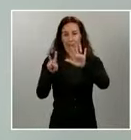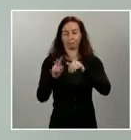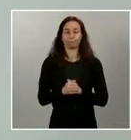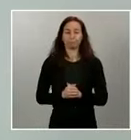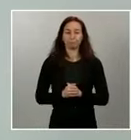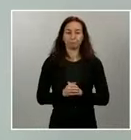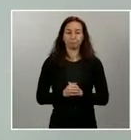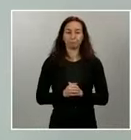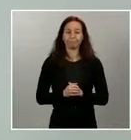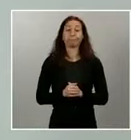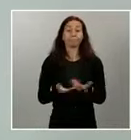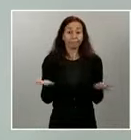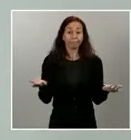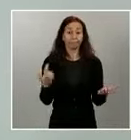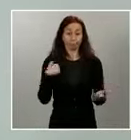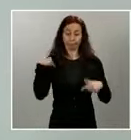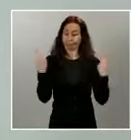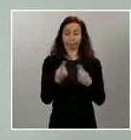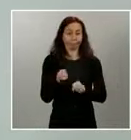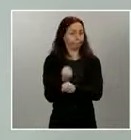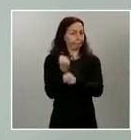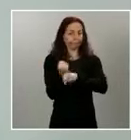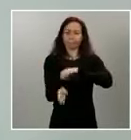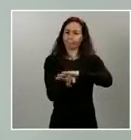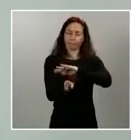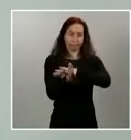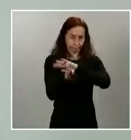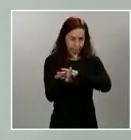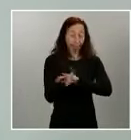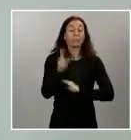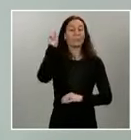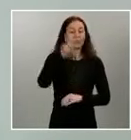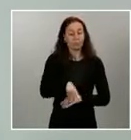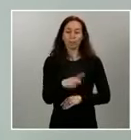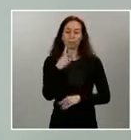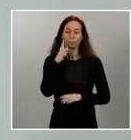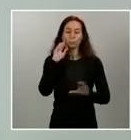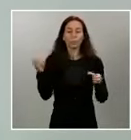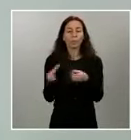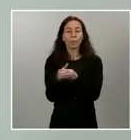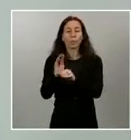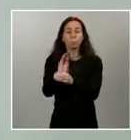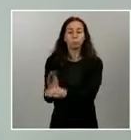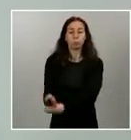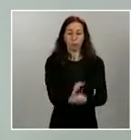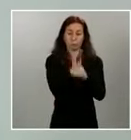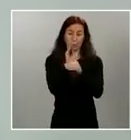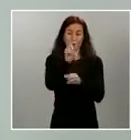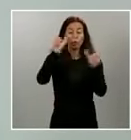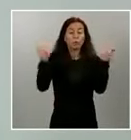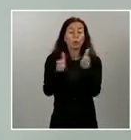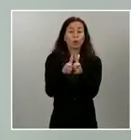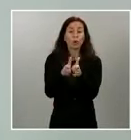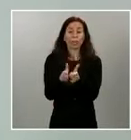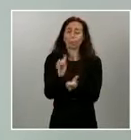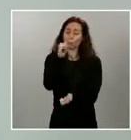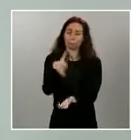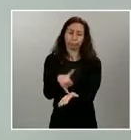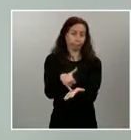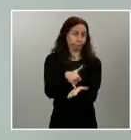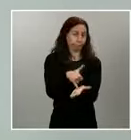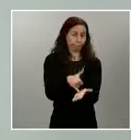Seguimos volcados, por otro lado, en la protección y auxilio a los colectivos más vulnerables. Y una vez más quiero referirme a la violencia de